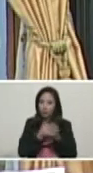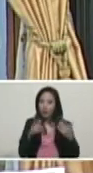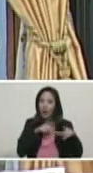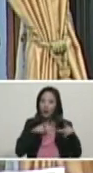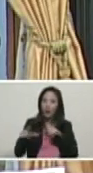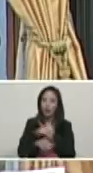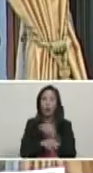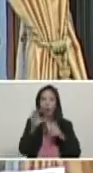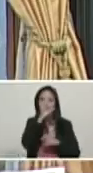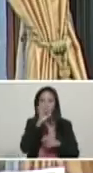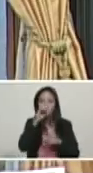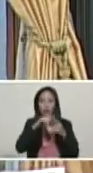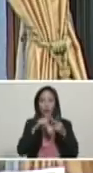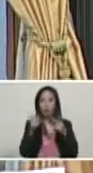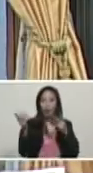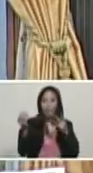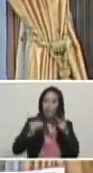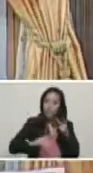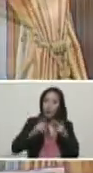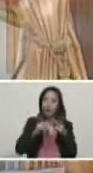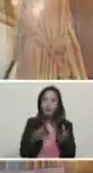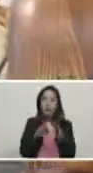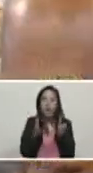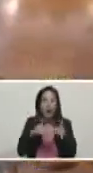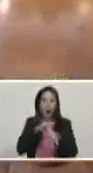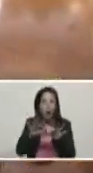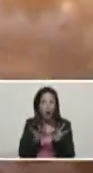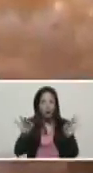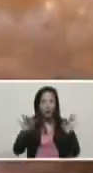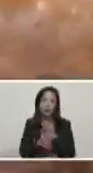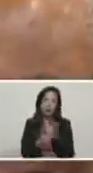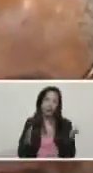las hallacas de nuestro pueblo en los CLAP.